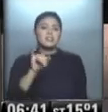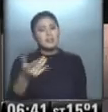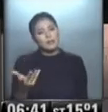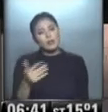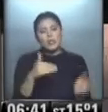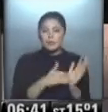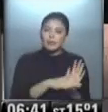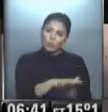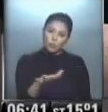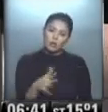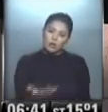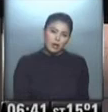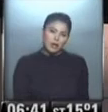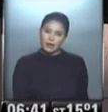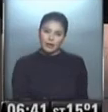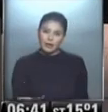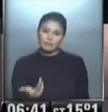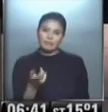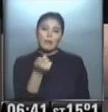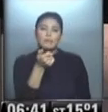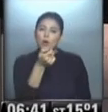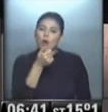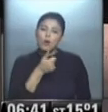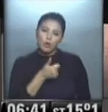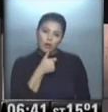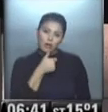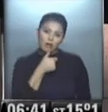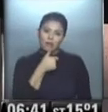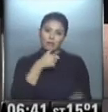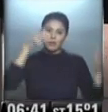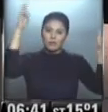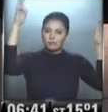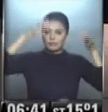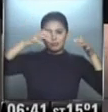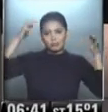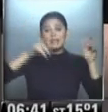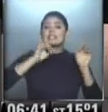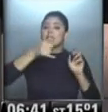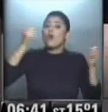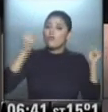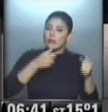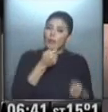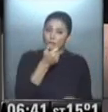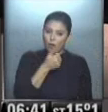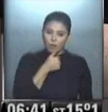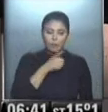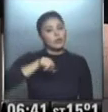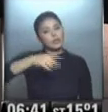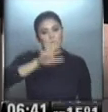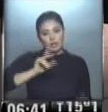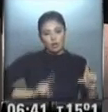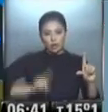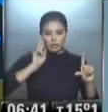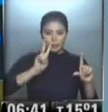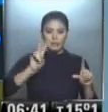es muy aisladito, ¿sabes, Cari? Oh. De poca agua, solo en el lugar mismo, fuerte, eso sí. Noroeste,